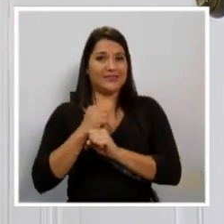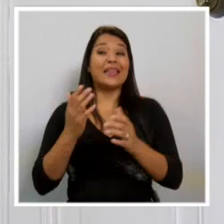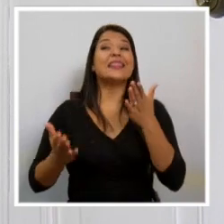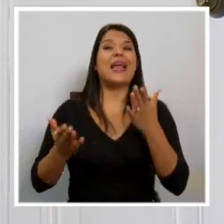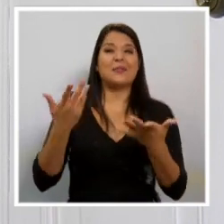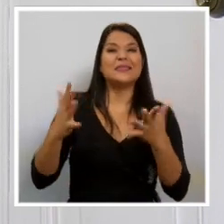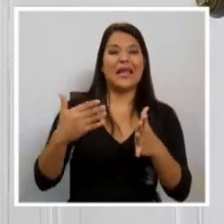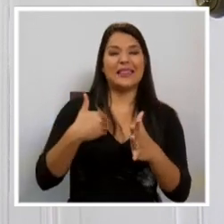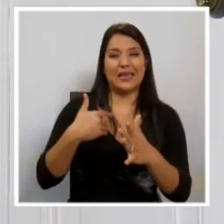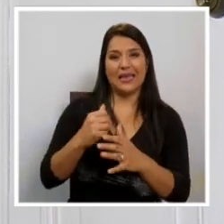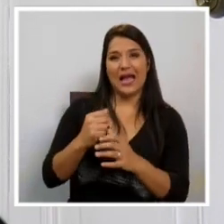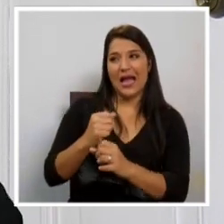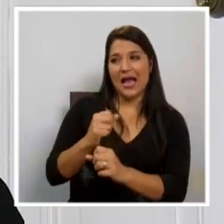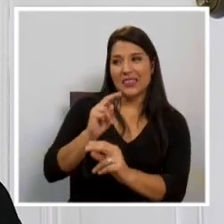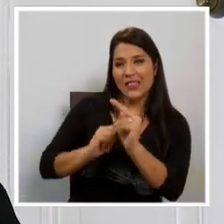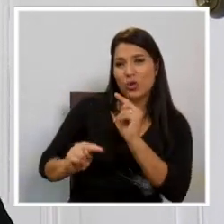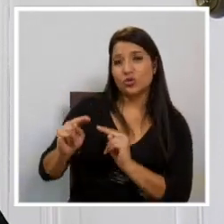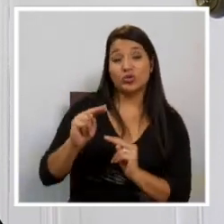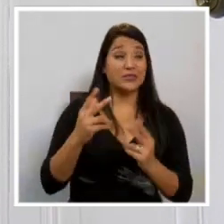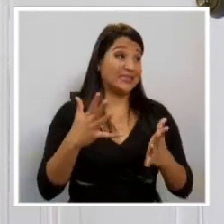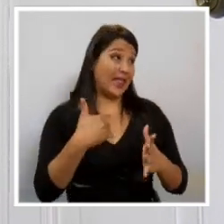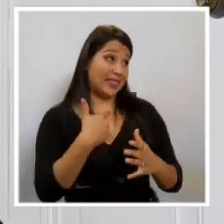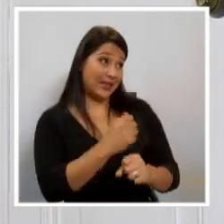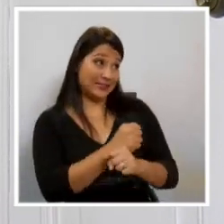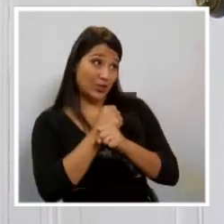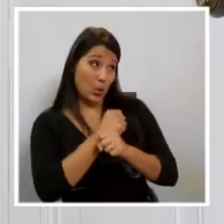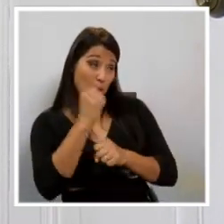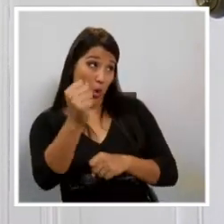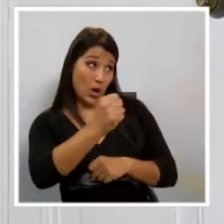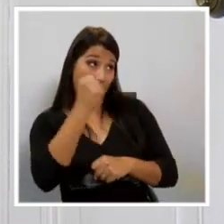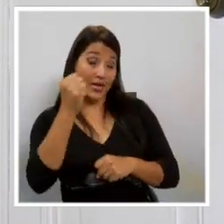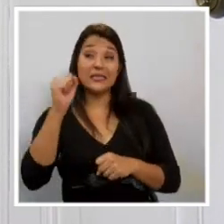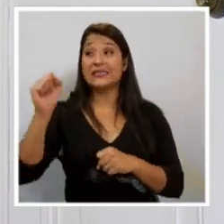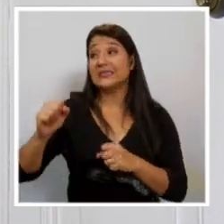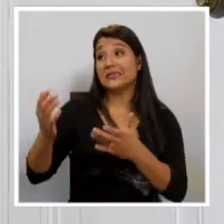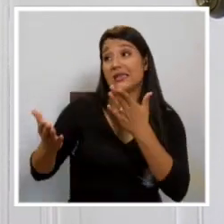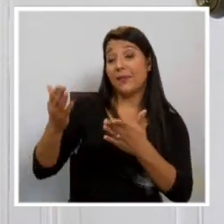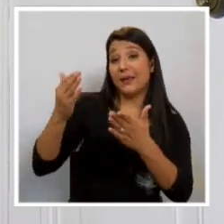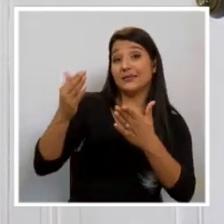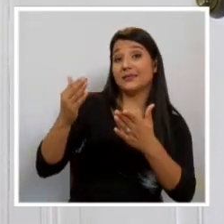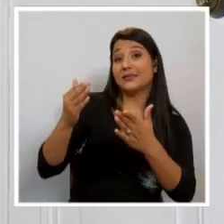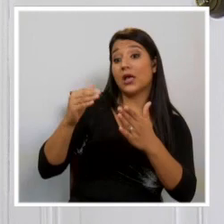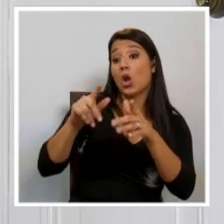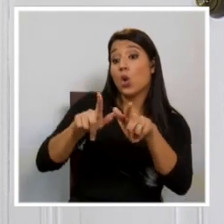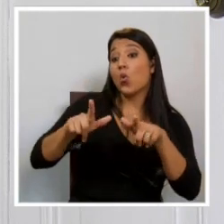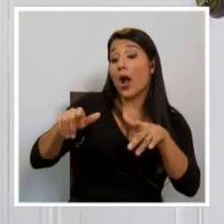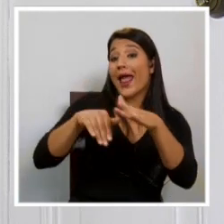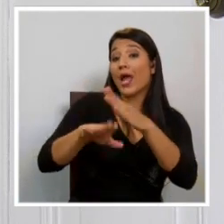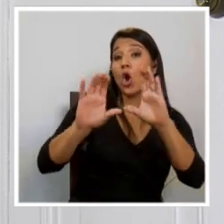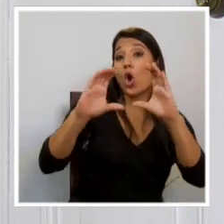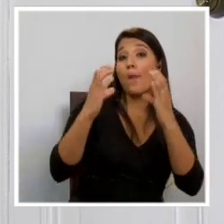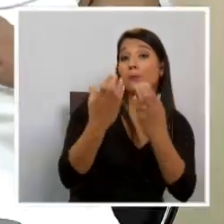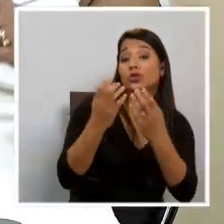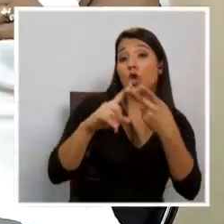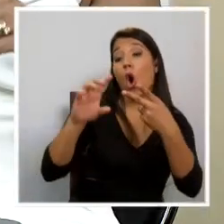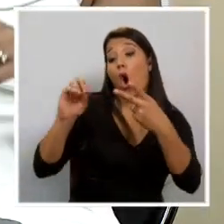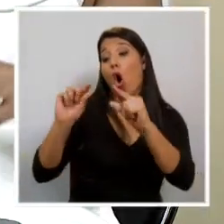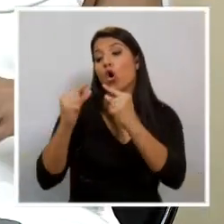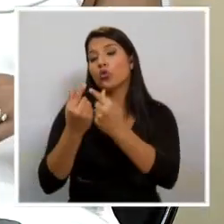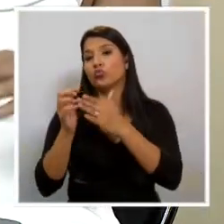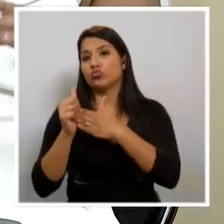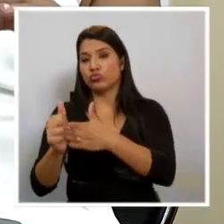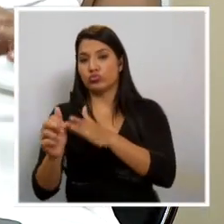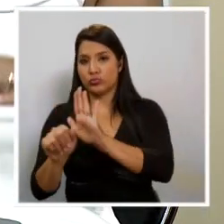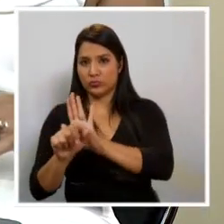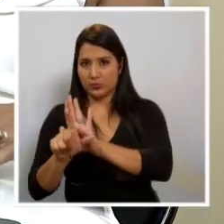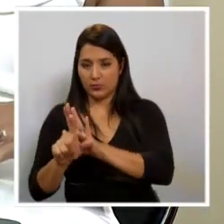negociación en una comisión o en el directorio. Y por lo menos lo que se especulaba hasta hace poco, que era Carlos